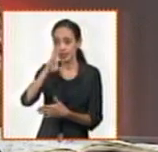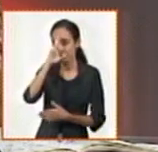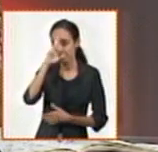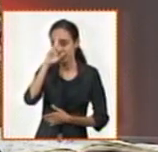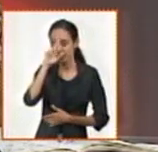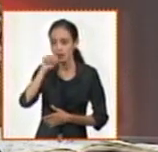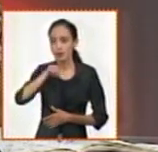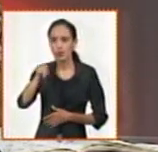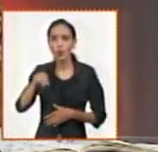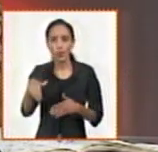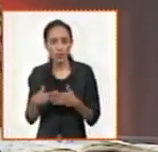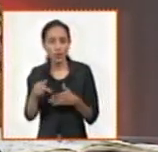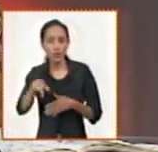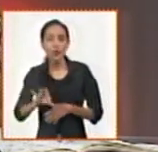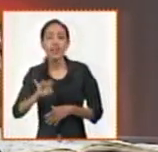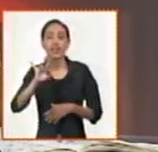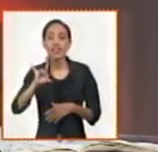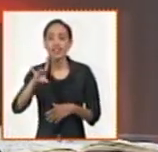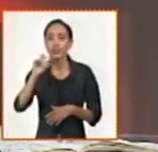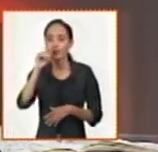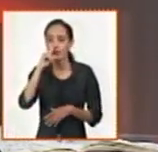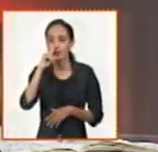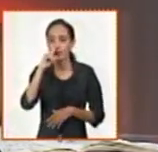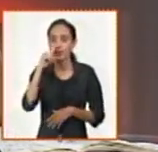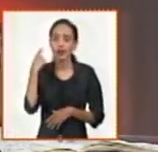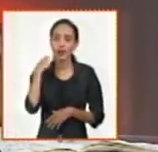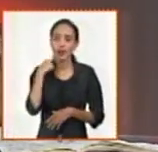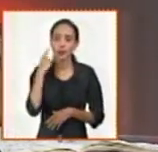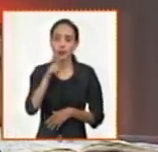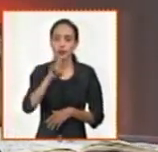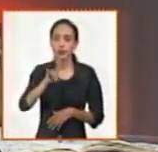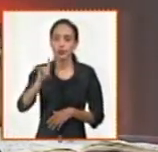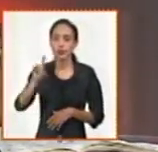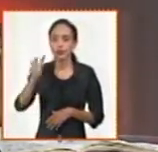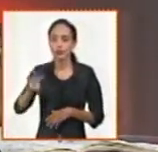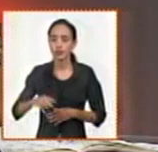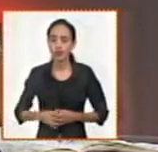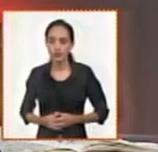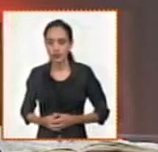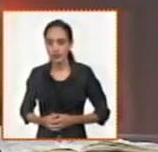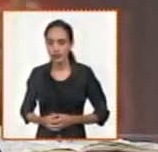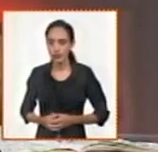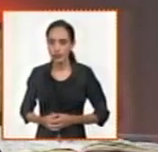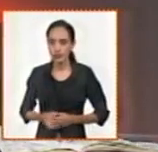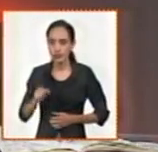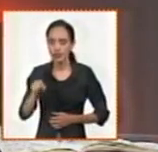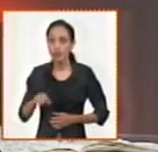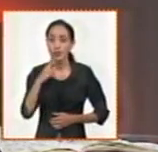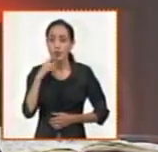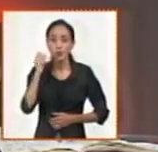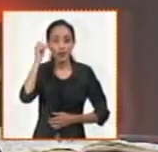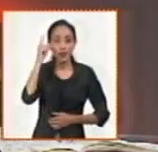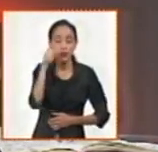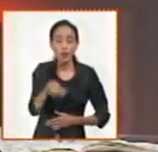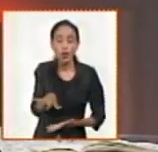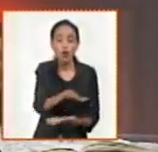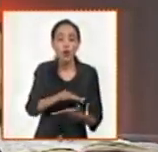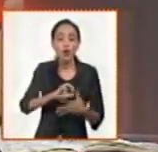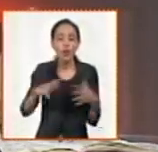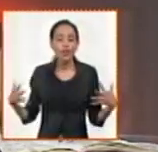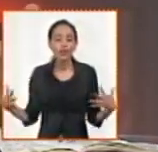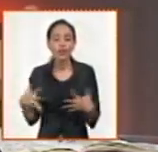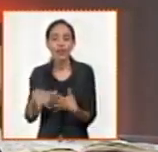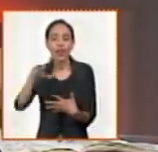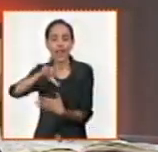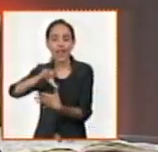sí. 15 de noviembre del 99. Mira, de ahí se agarra la idea, mira, ese es un espacio de unidad latinoamericana,